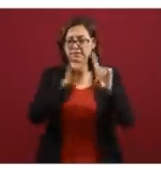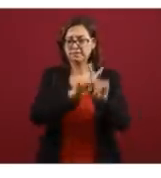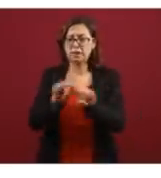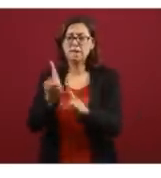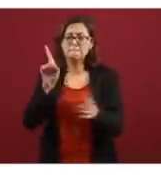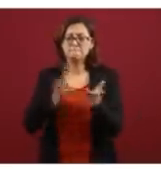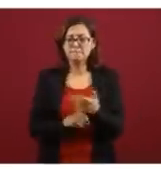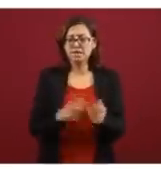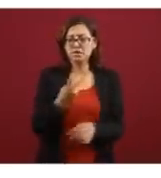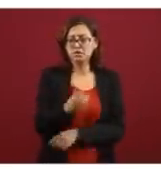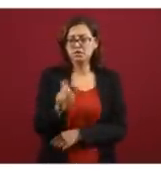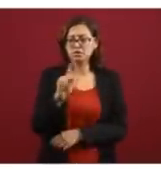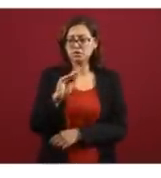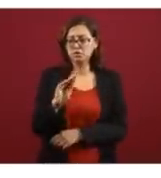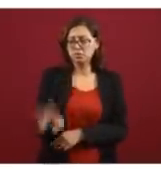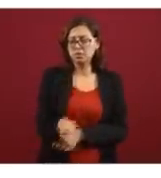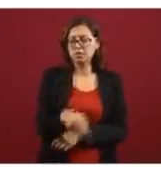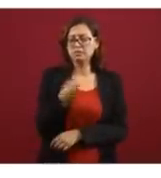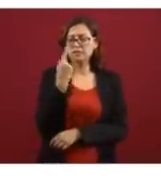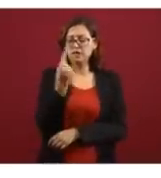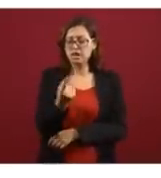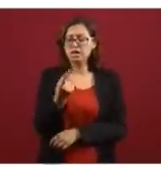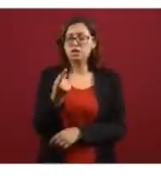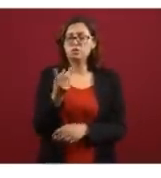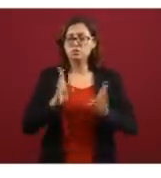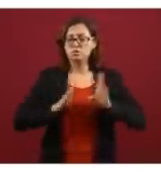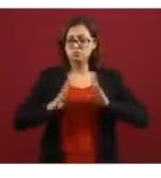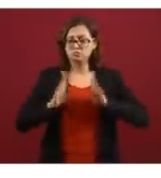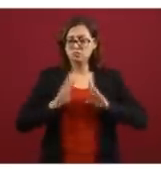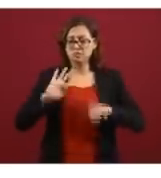1.291 elementos de fuerzas federales reforzando